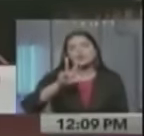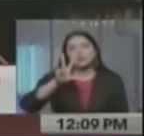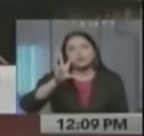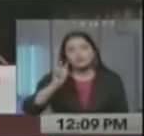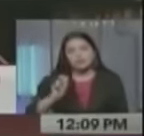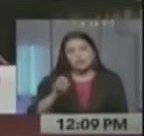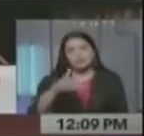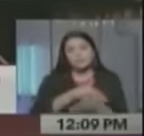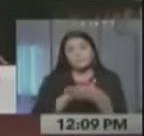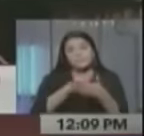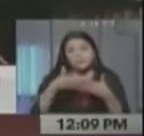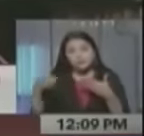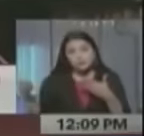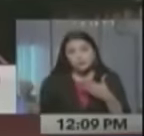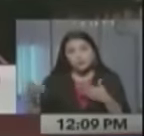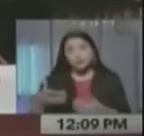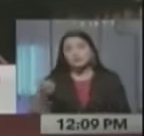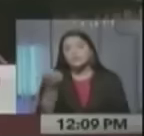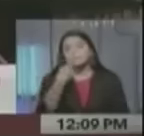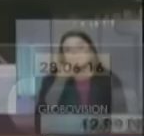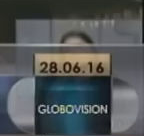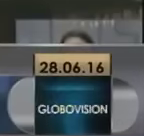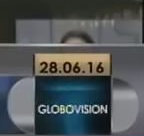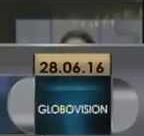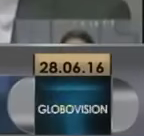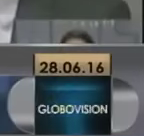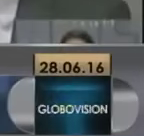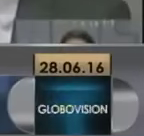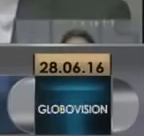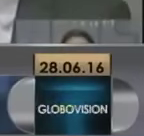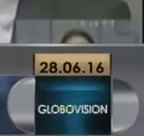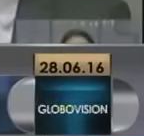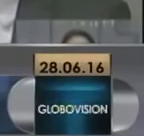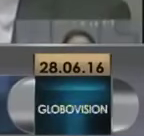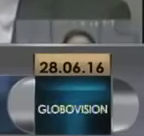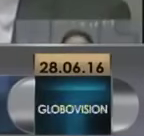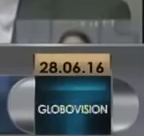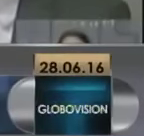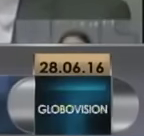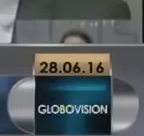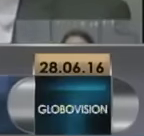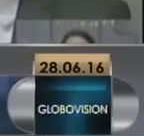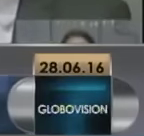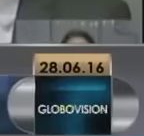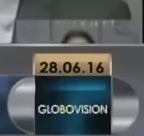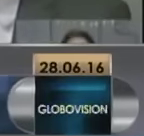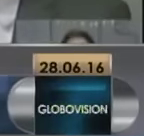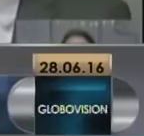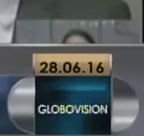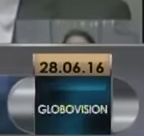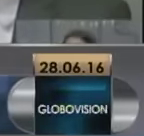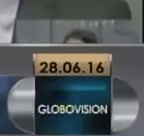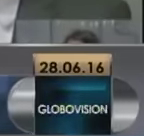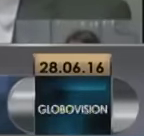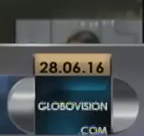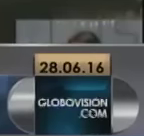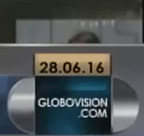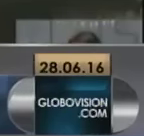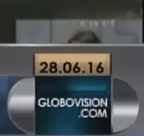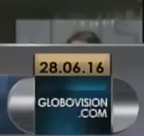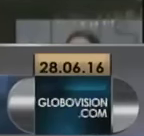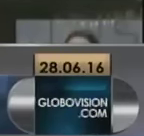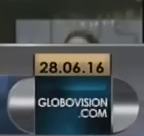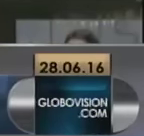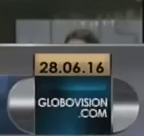230 millones de unidades de medicamentos en todo el sector público, incluyendo Farmapatria, que nos ha